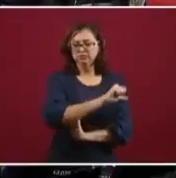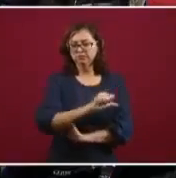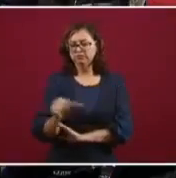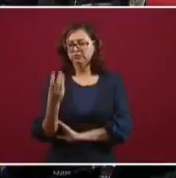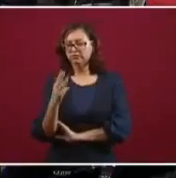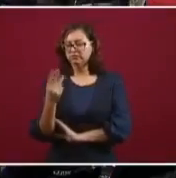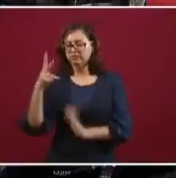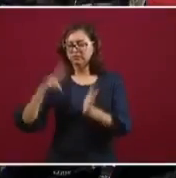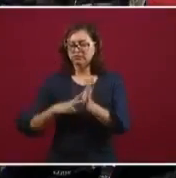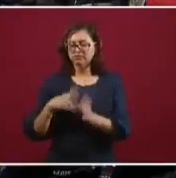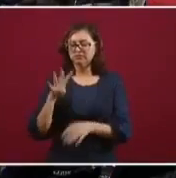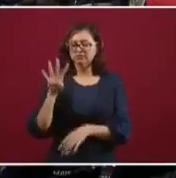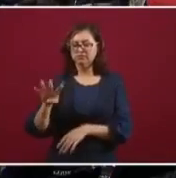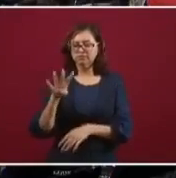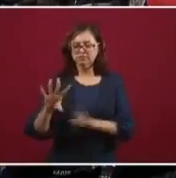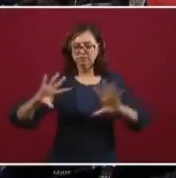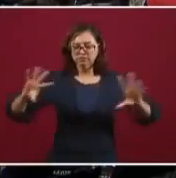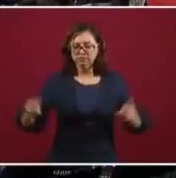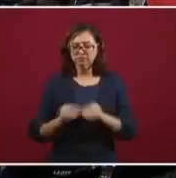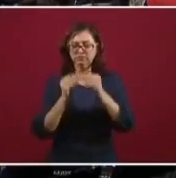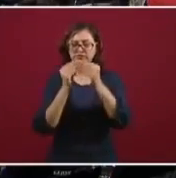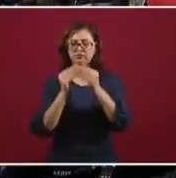del 2019,